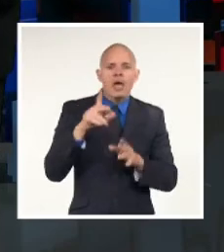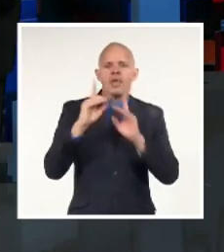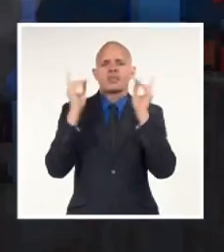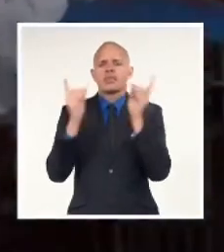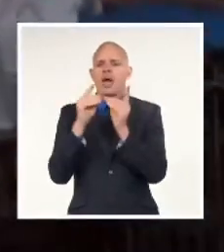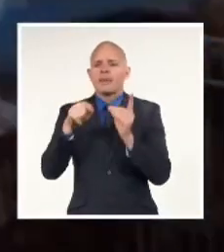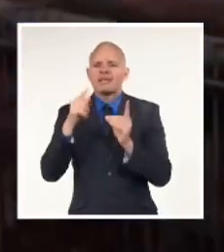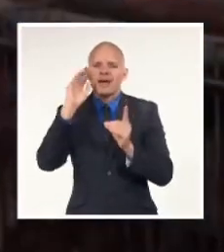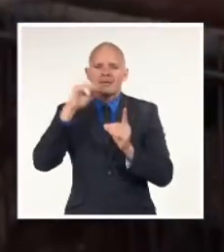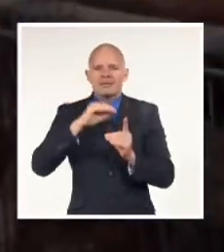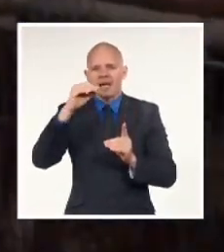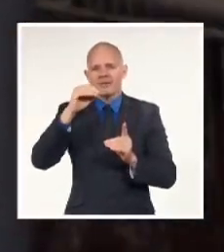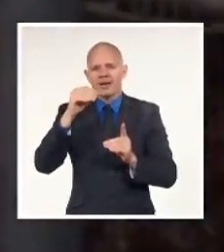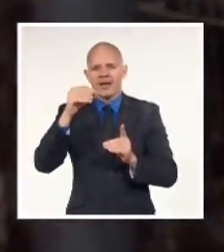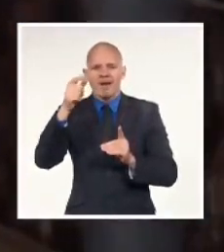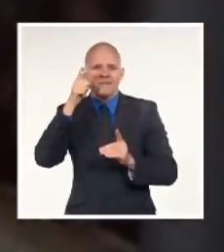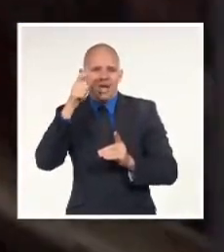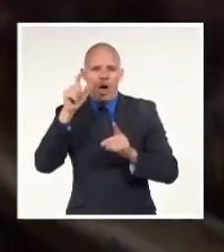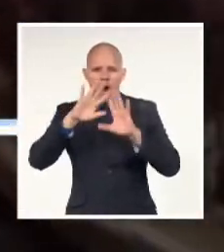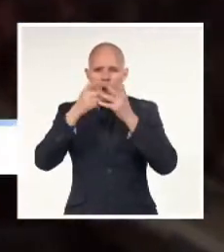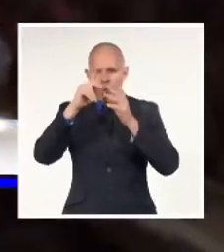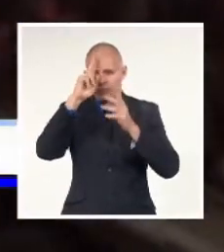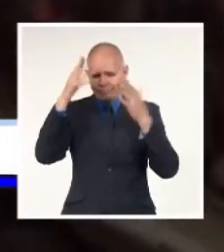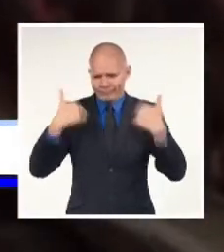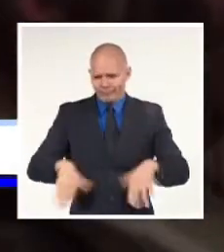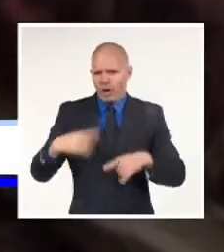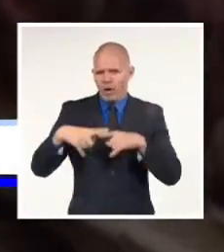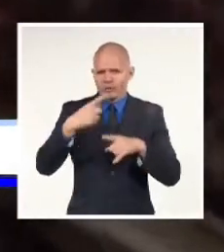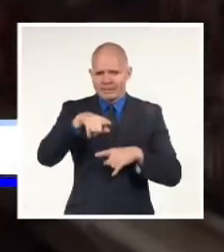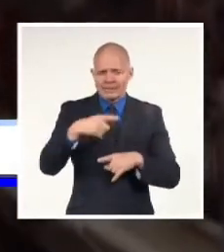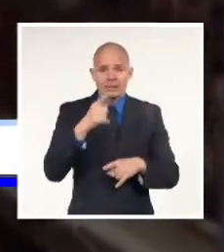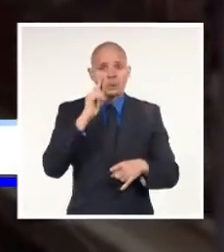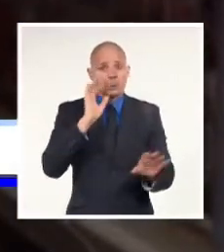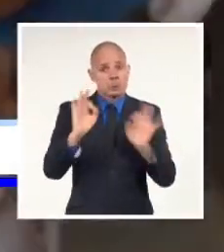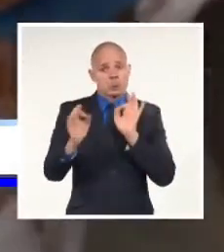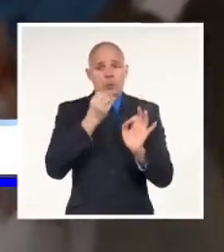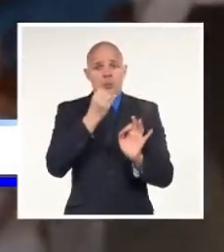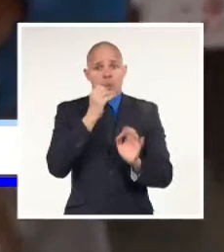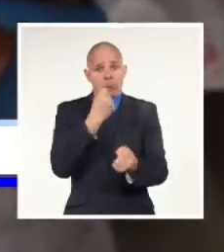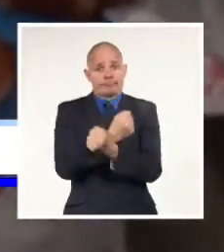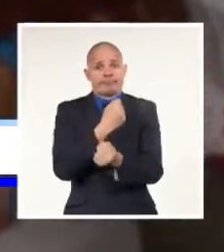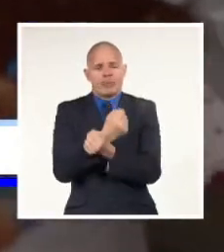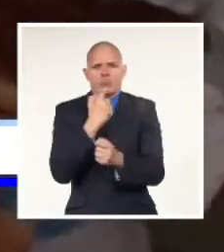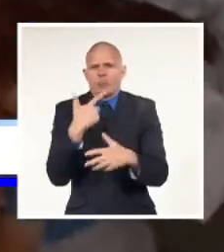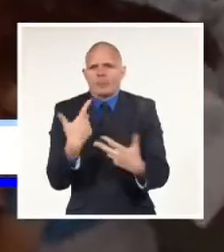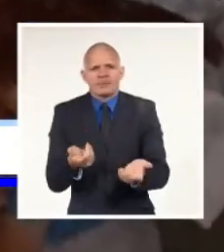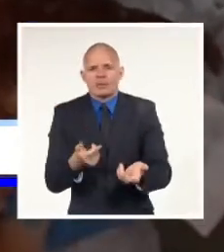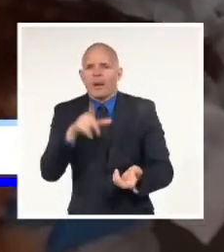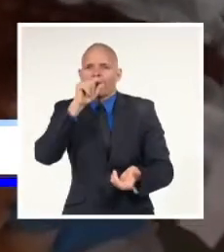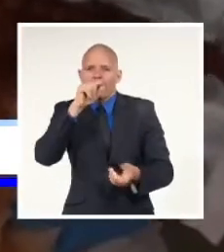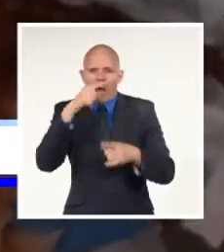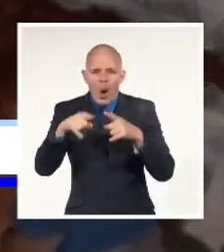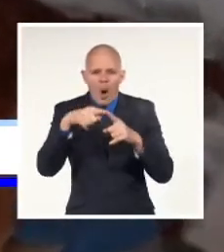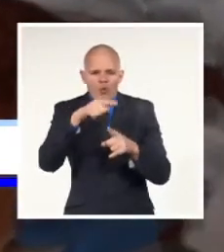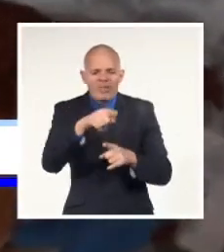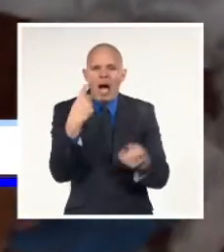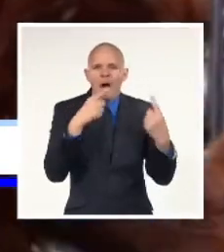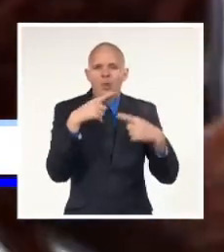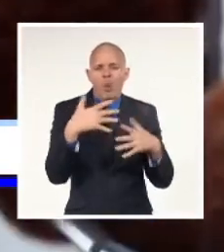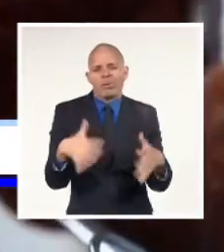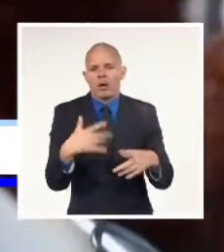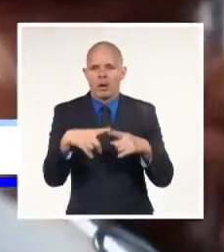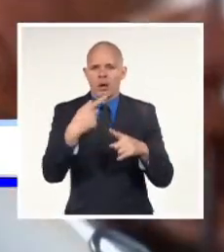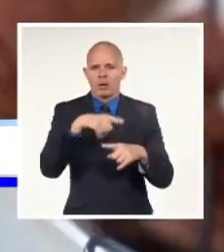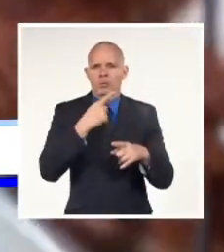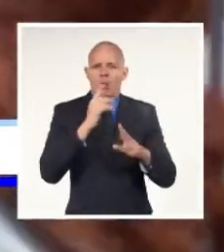aviar. El plan prohíbe la manipulación de aves muertas o enfermas, tanto marítimas como silvestres, así como restos y cualquier superficie o fuentes